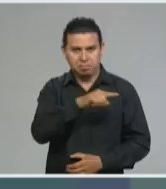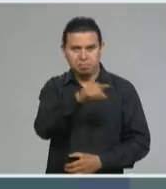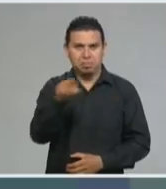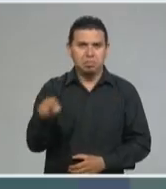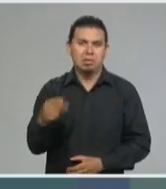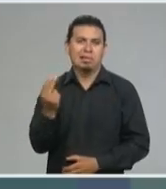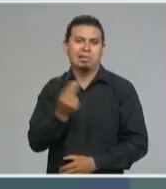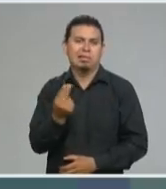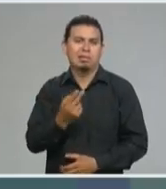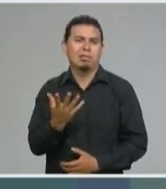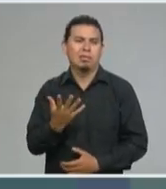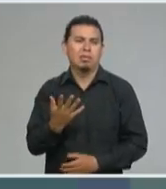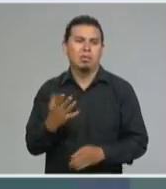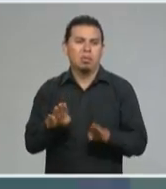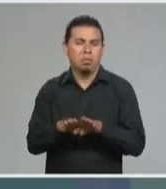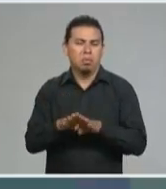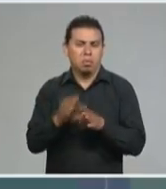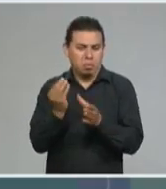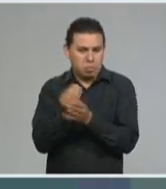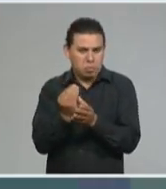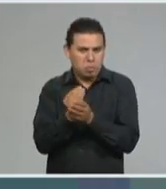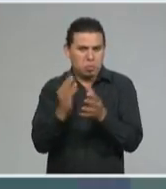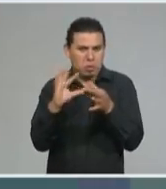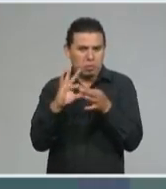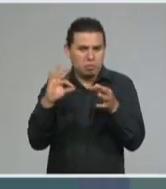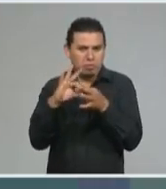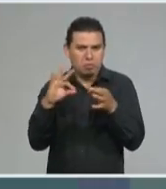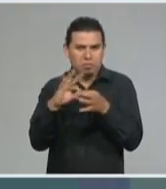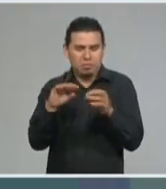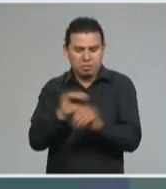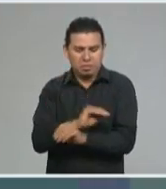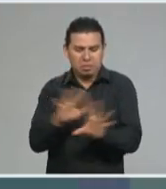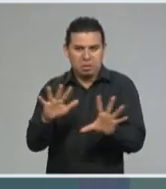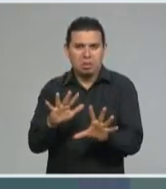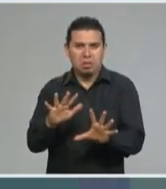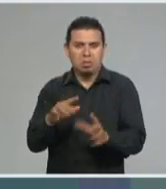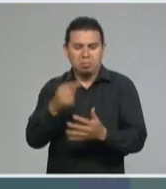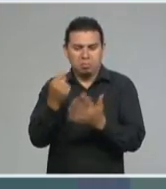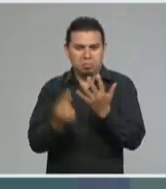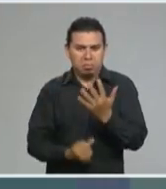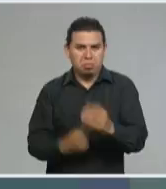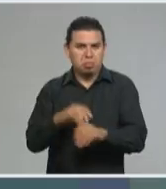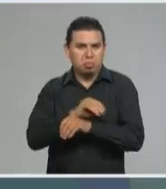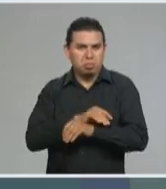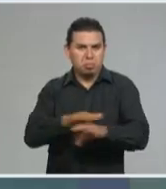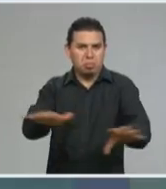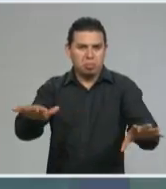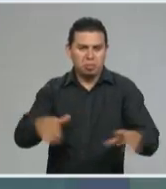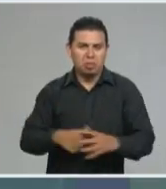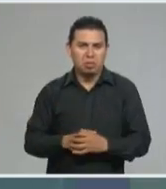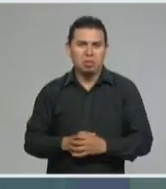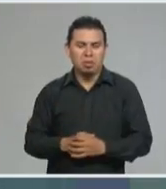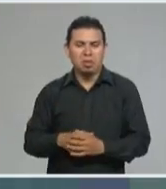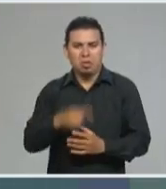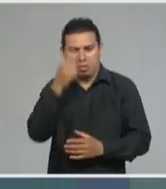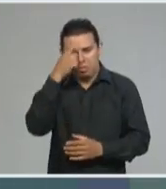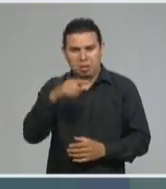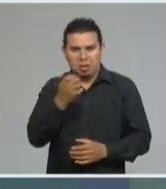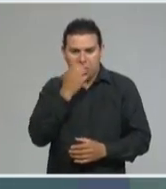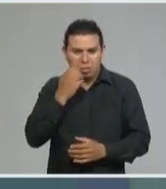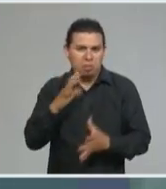que implementar muchos cursos como estos, se tiene todavía que buscar mucha información, digamos, es lo que hace falta incluso para la